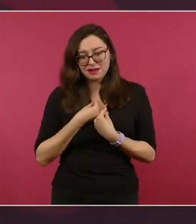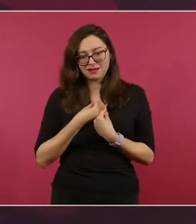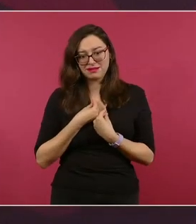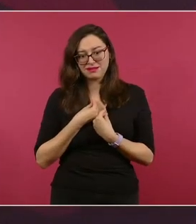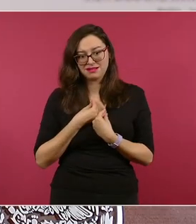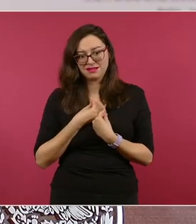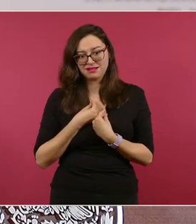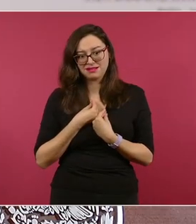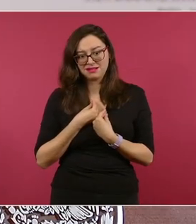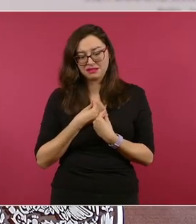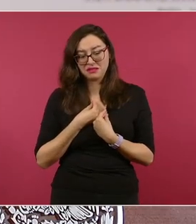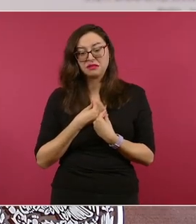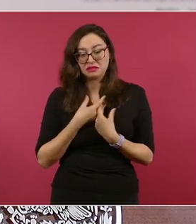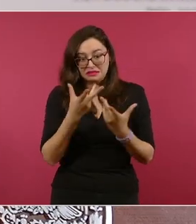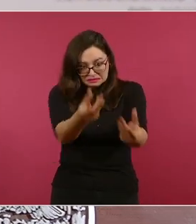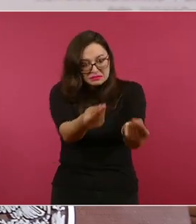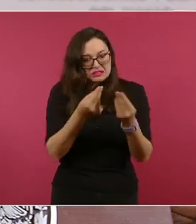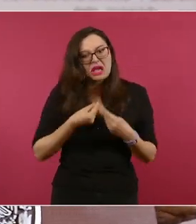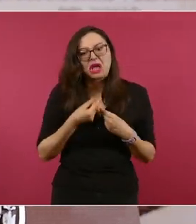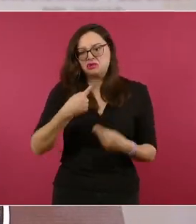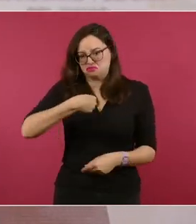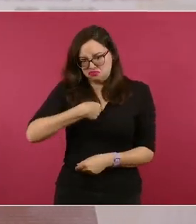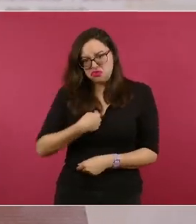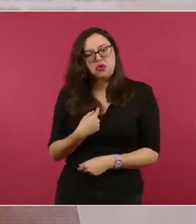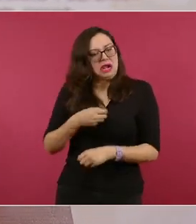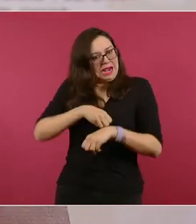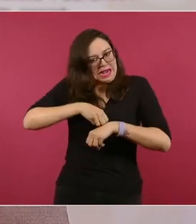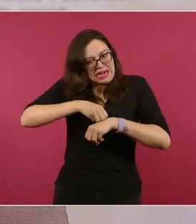¿sí?, yo actúo.